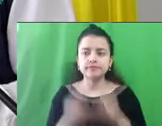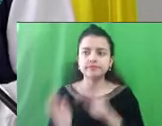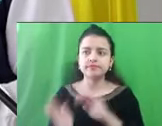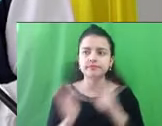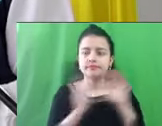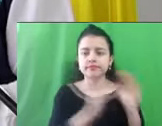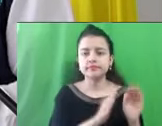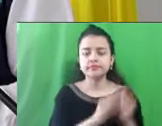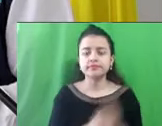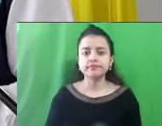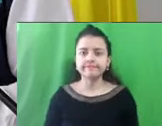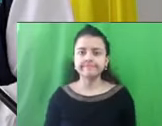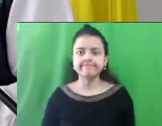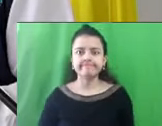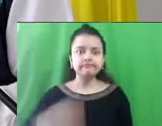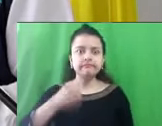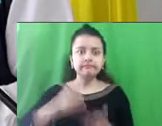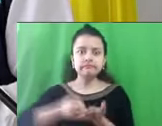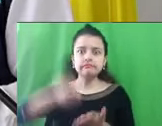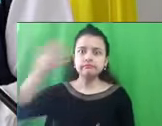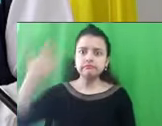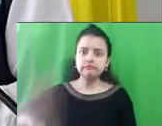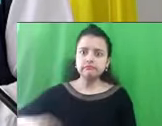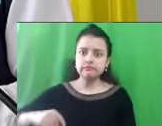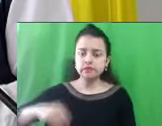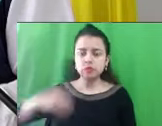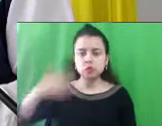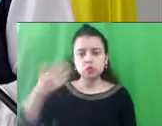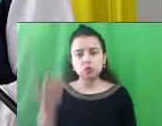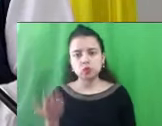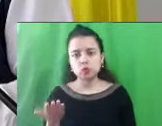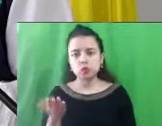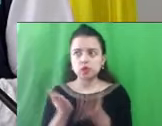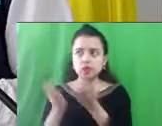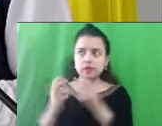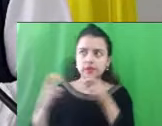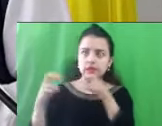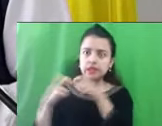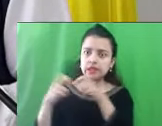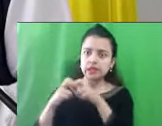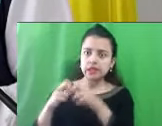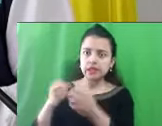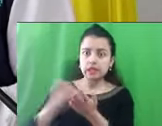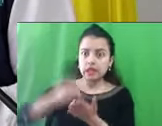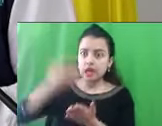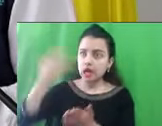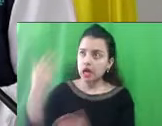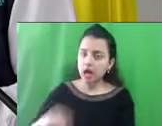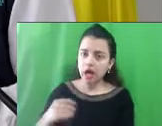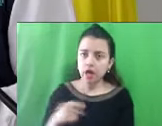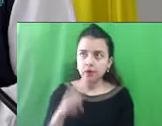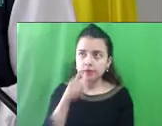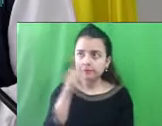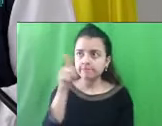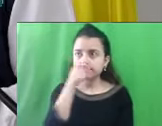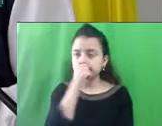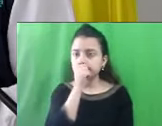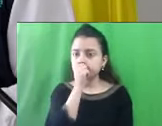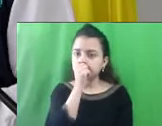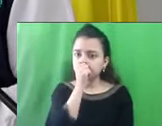unos costos elevados en la parte de energía, costos y gastos de energía donde estamos pagando por